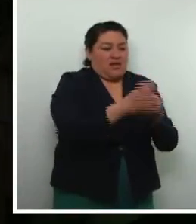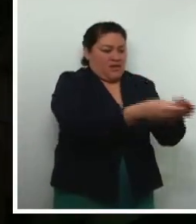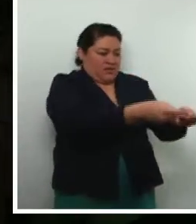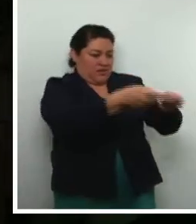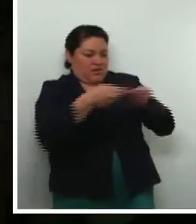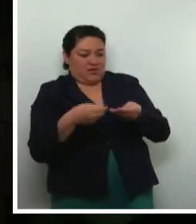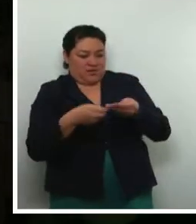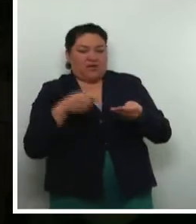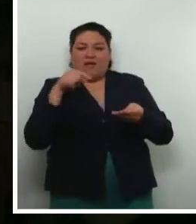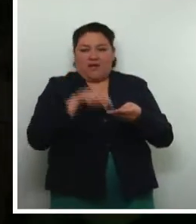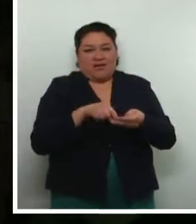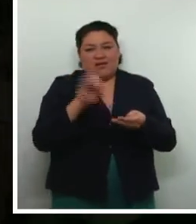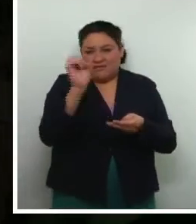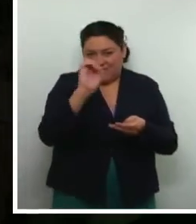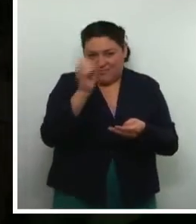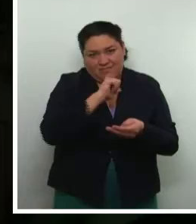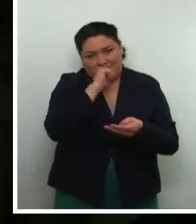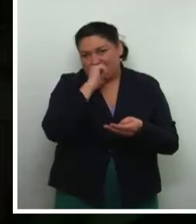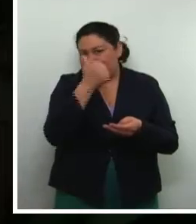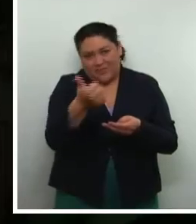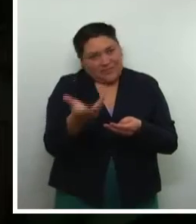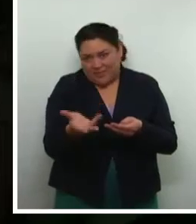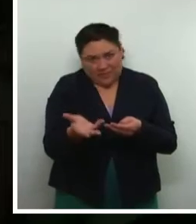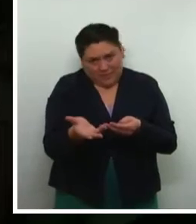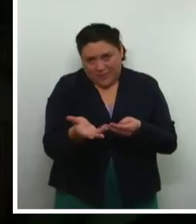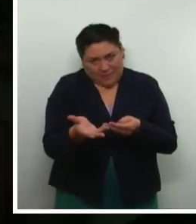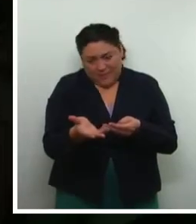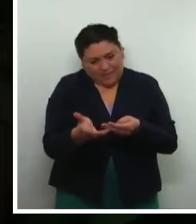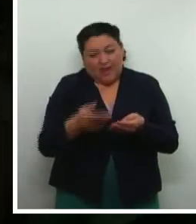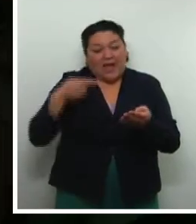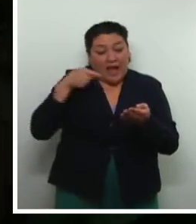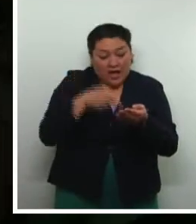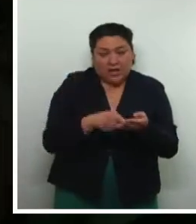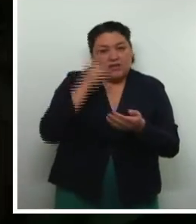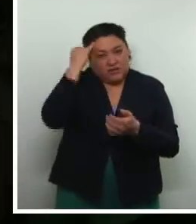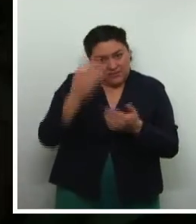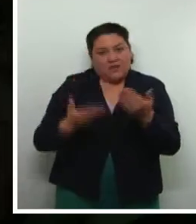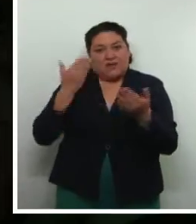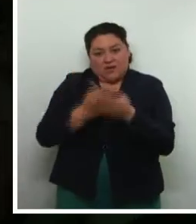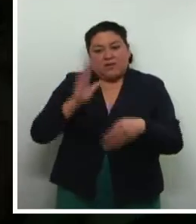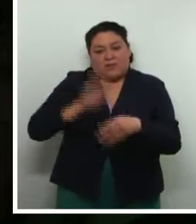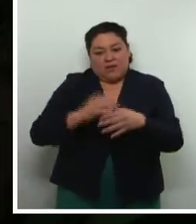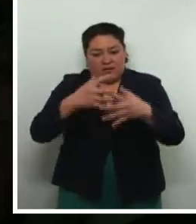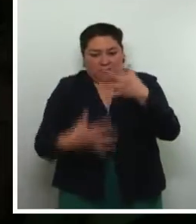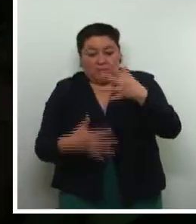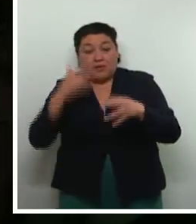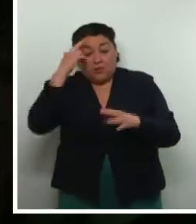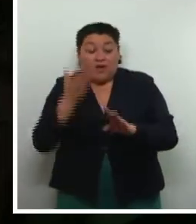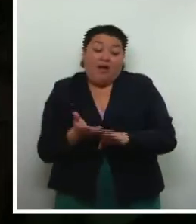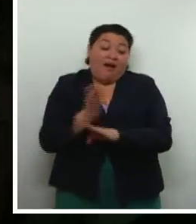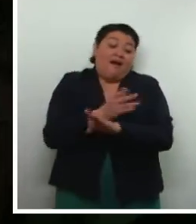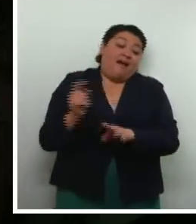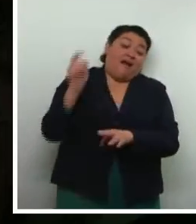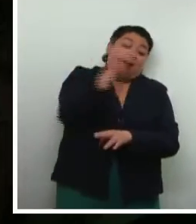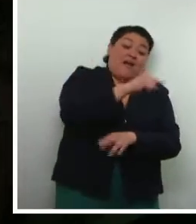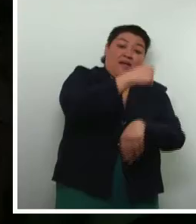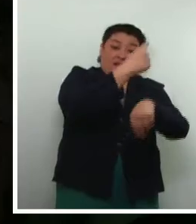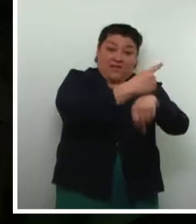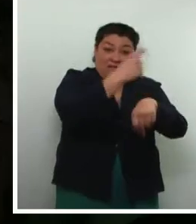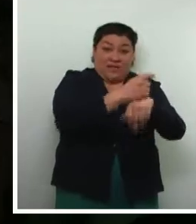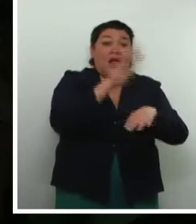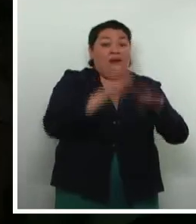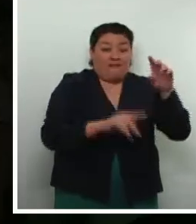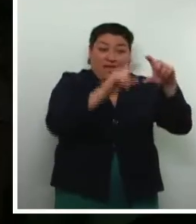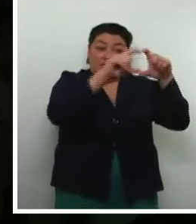de un dictamen, y por lo tanto también el dictamen original prevalece en algunas